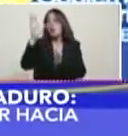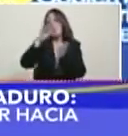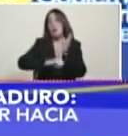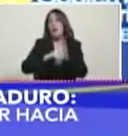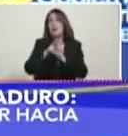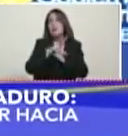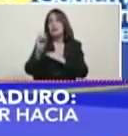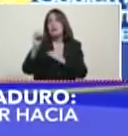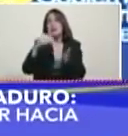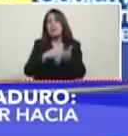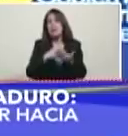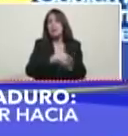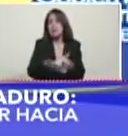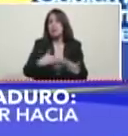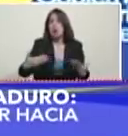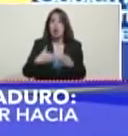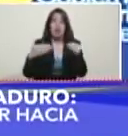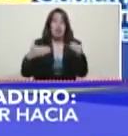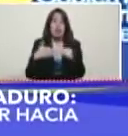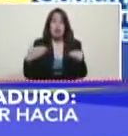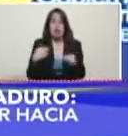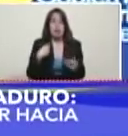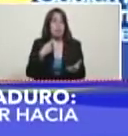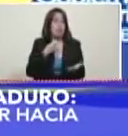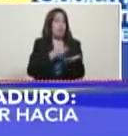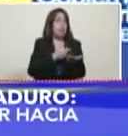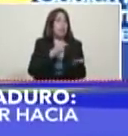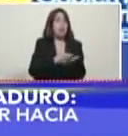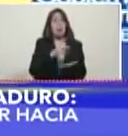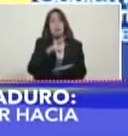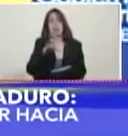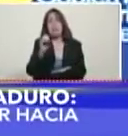dólares y nos ofrecen 20 millones en comida